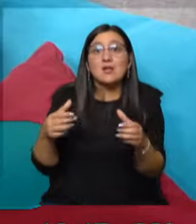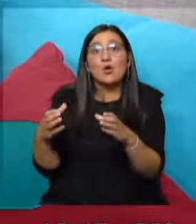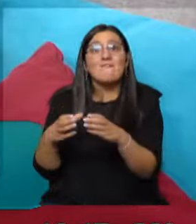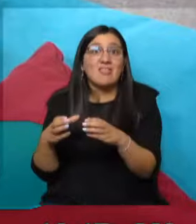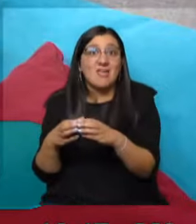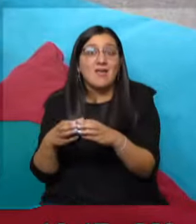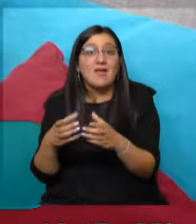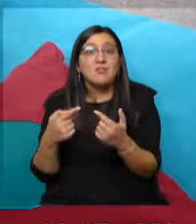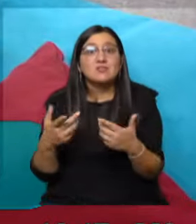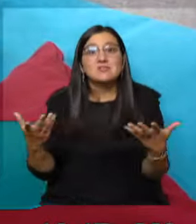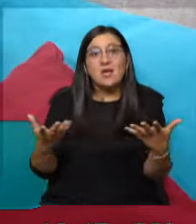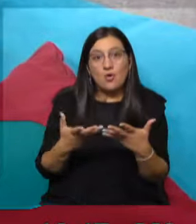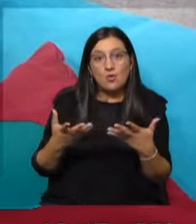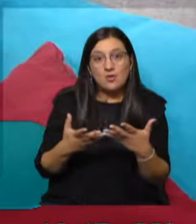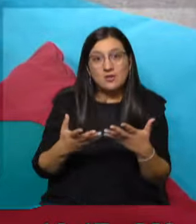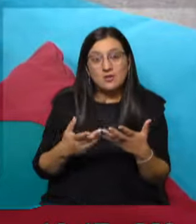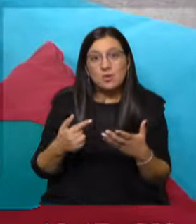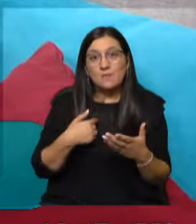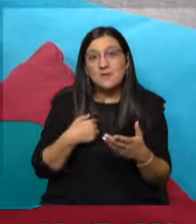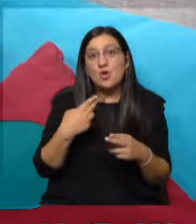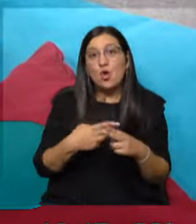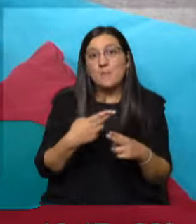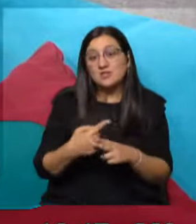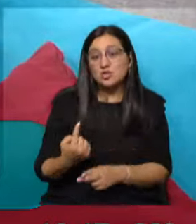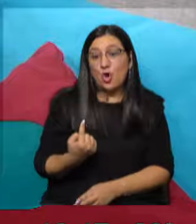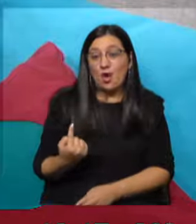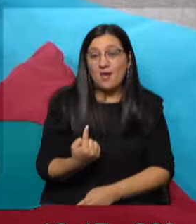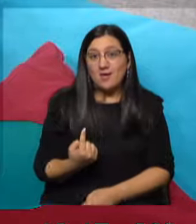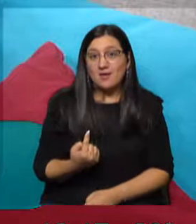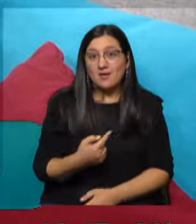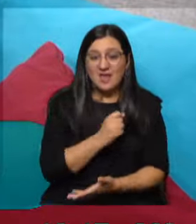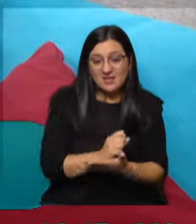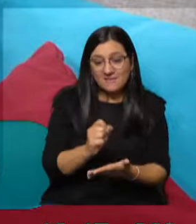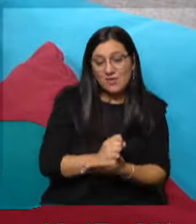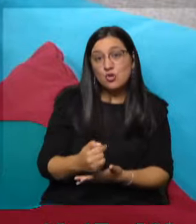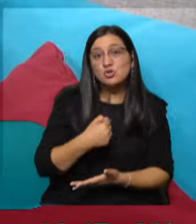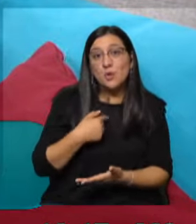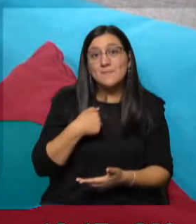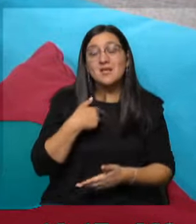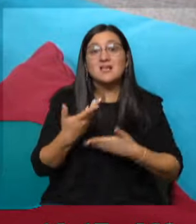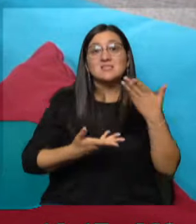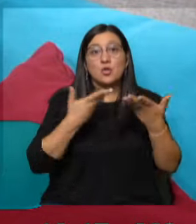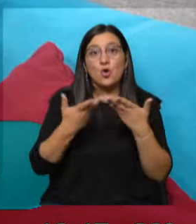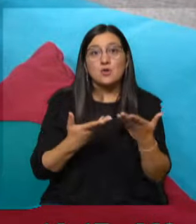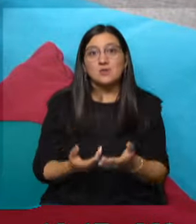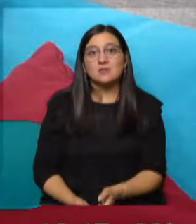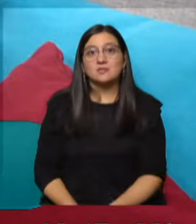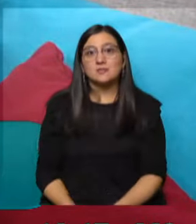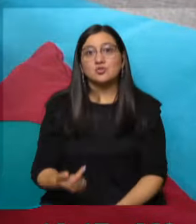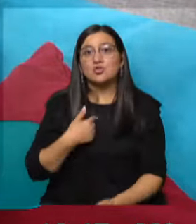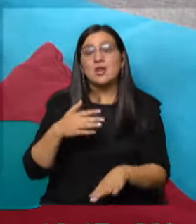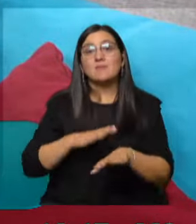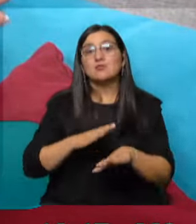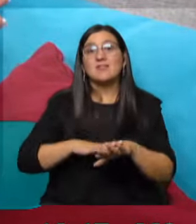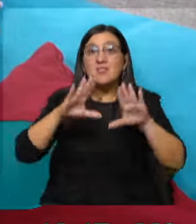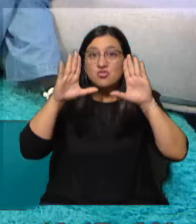banda. Entonces ahora, tipo, es con mi nombre sola, componiendo yo las canciones, como, bueno, me estoy encargando de